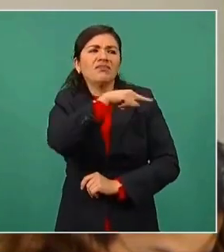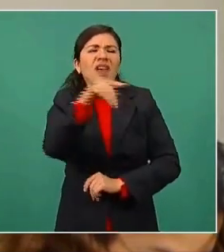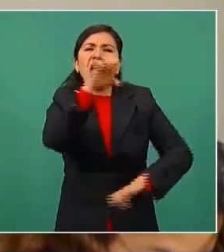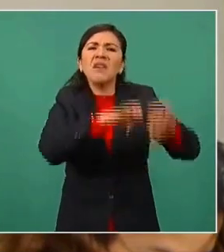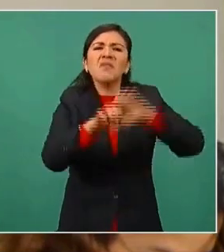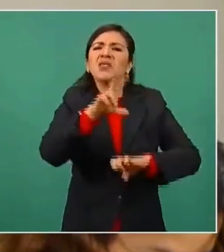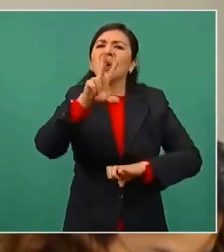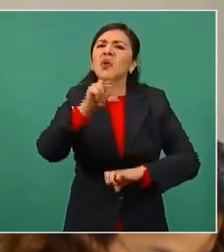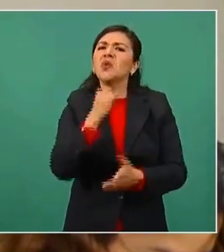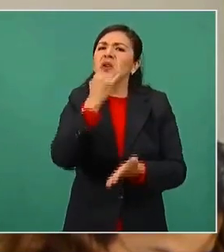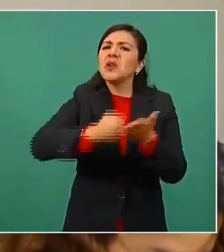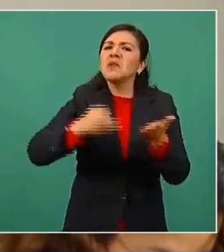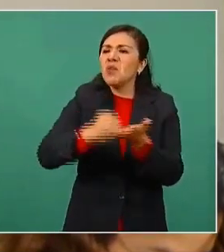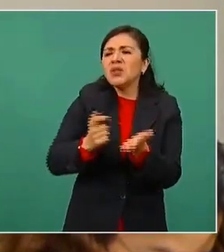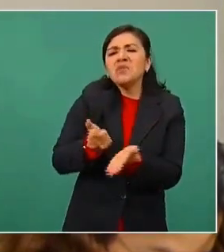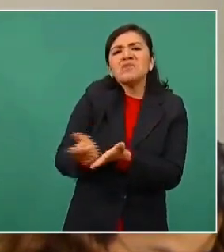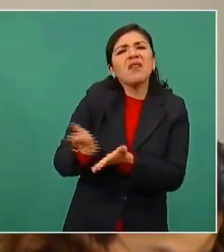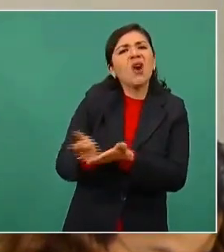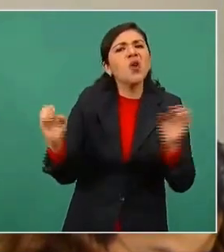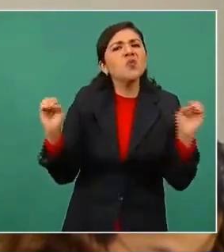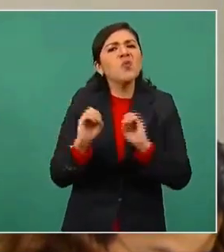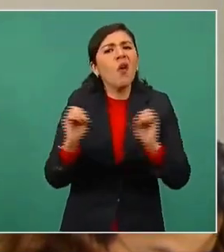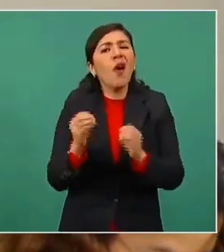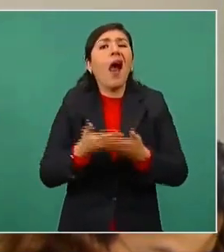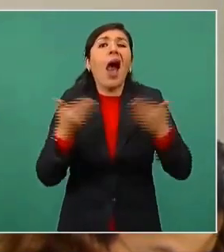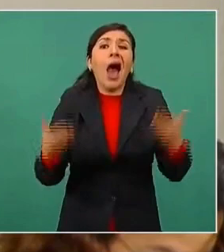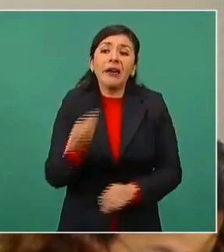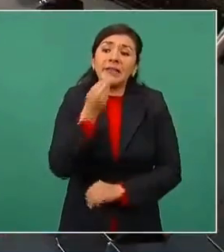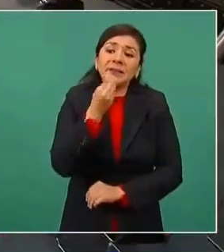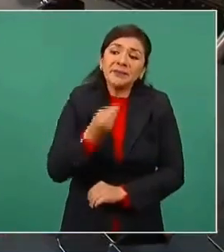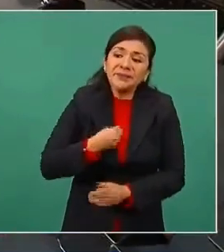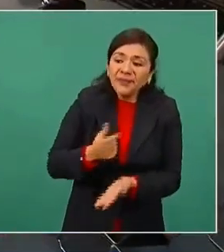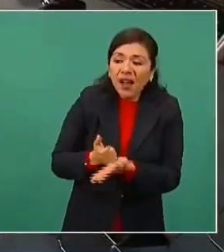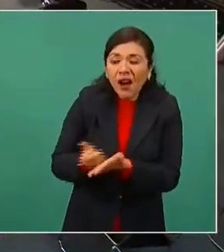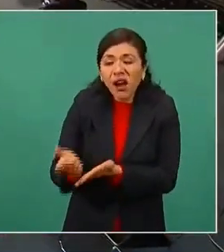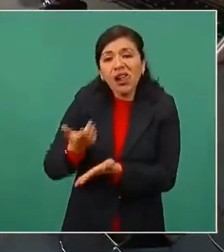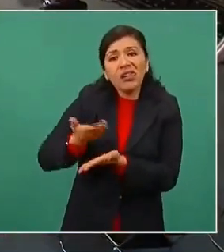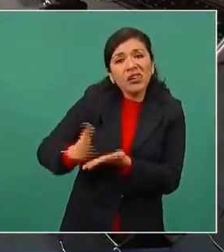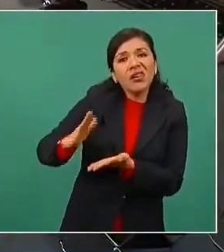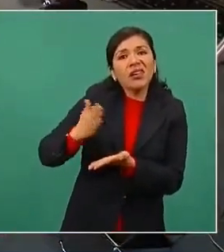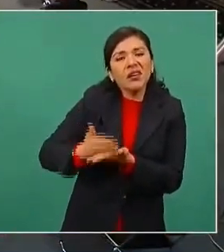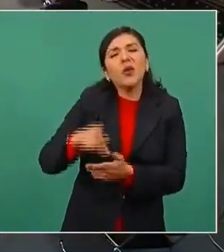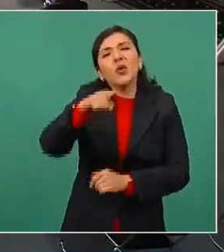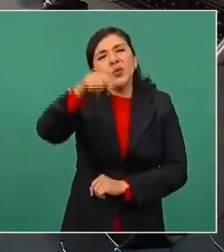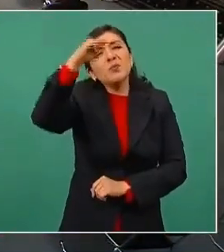que ahora lo hacen, pero lo hacen pues, también a regañadientes? Bueno,